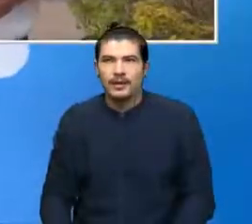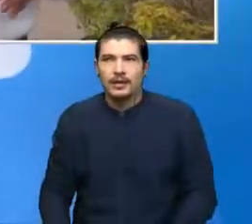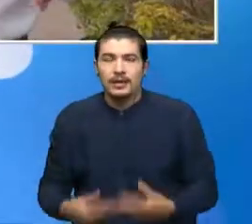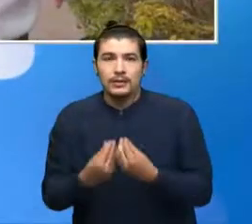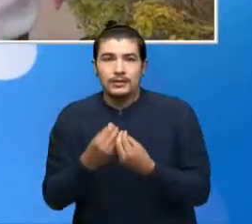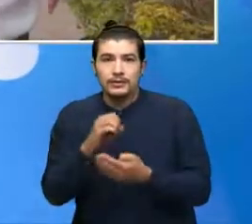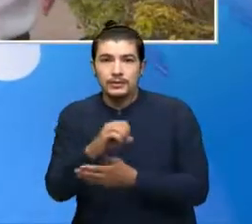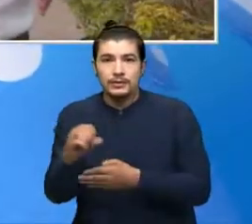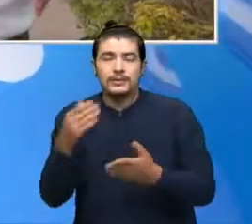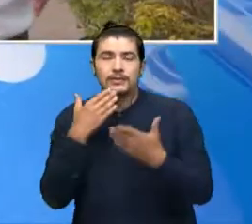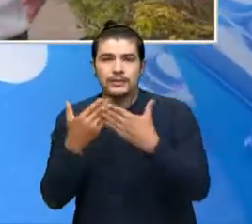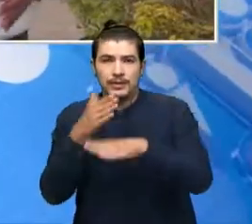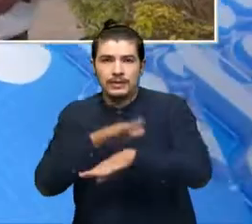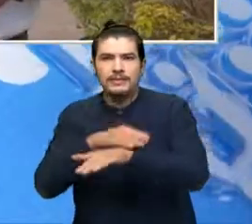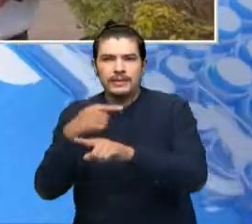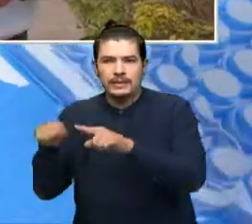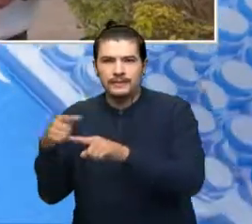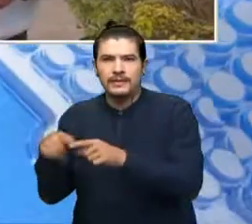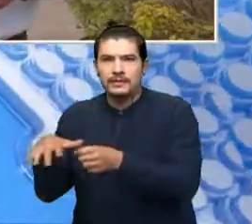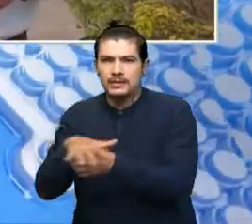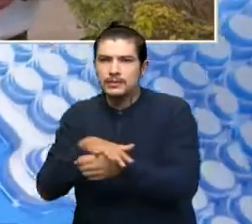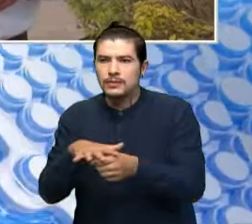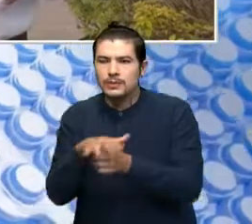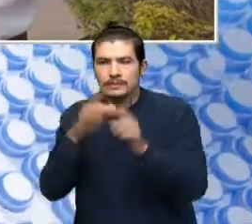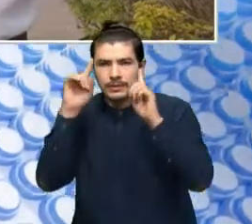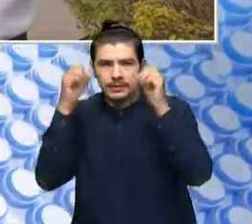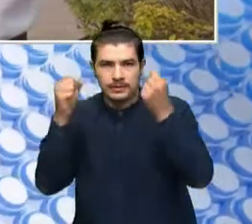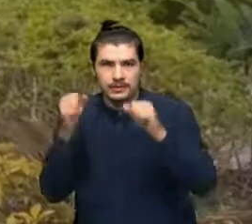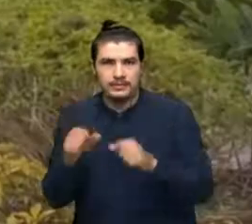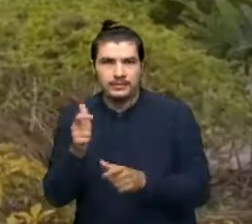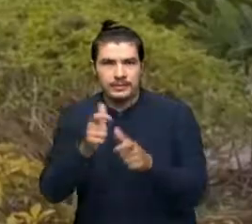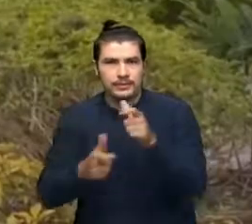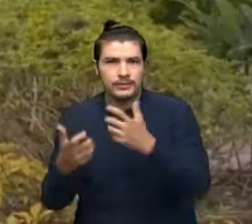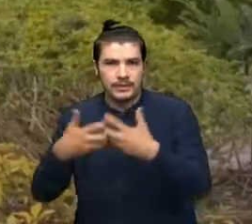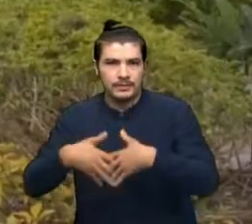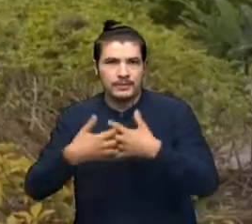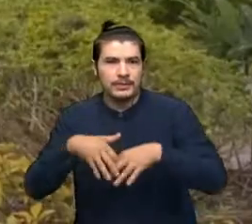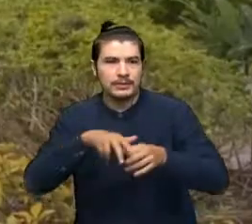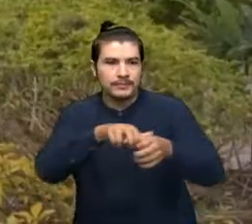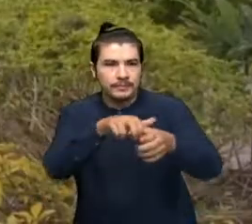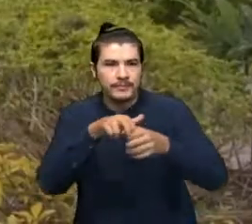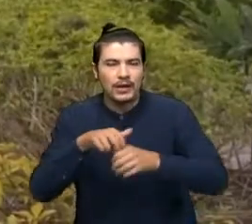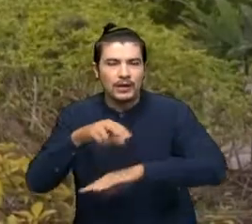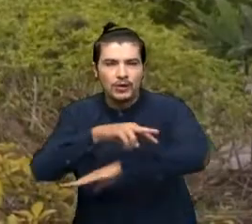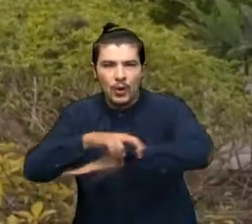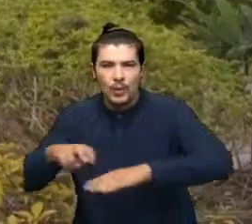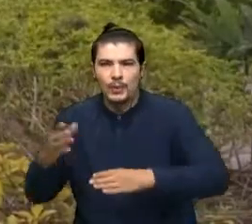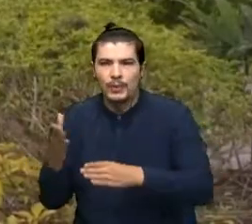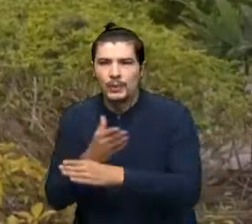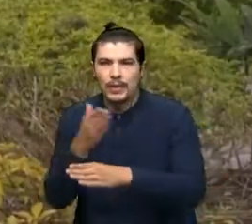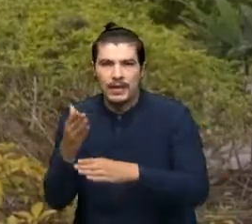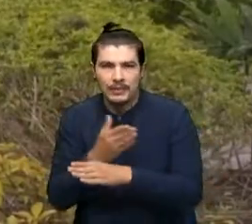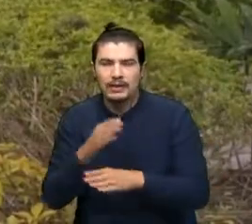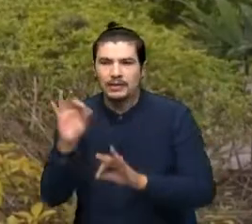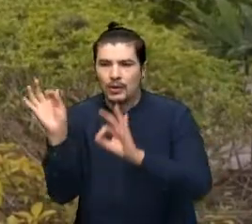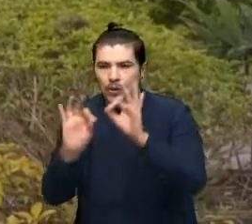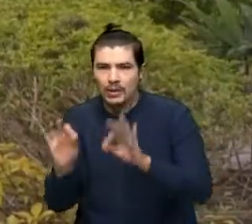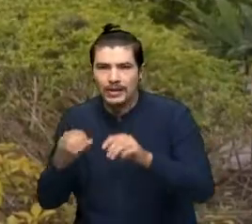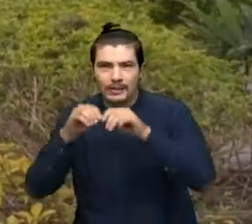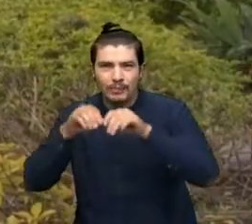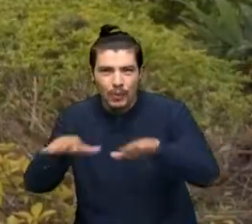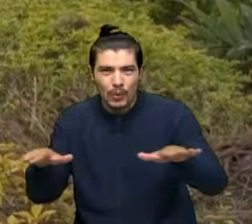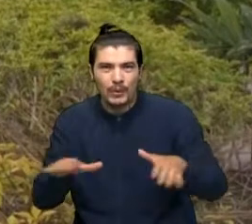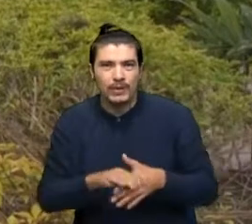Compañero, buenas tardes. Son varios factores los que han generado preocupación entre los transportadores: los hurtos, los problemas de orden público y la piratería que ha venido